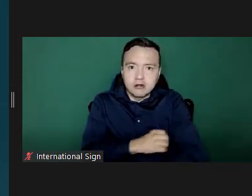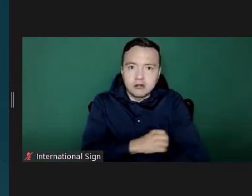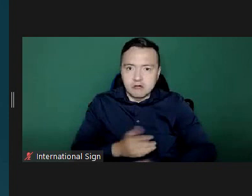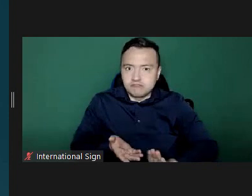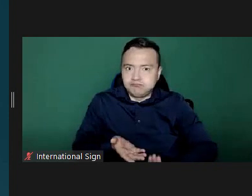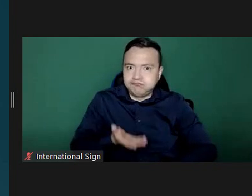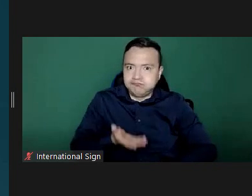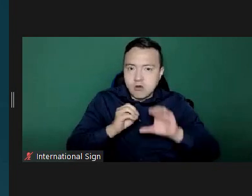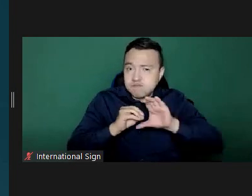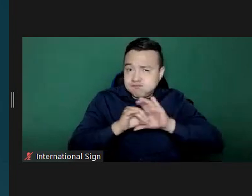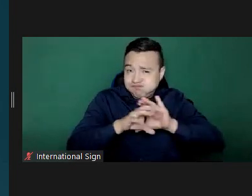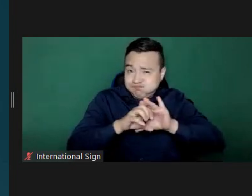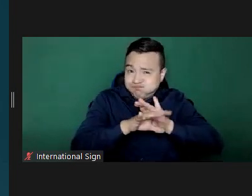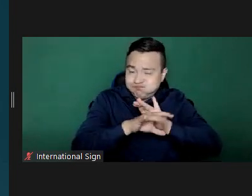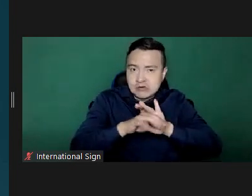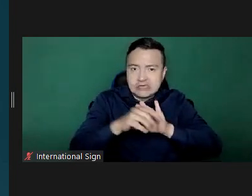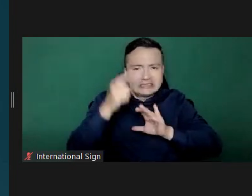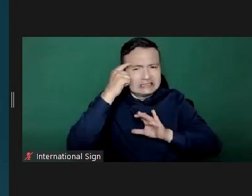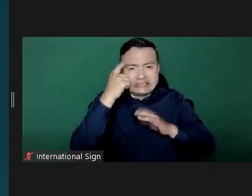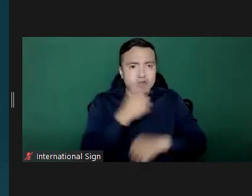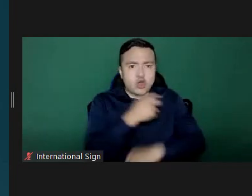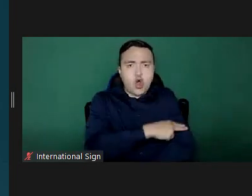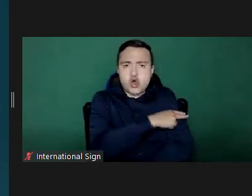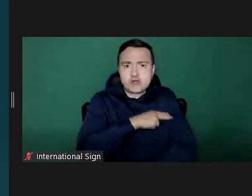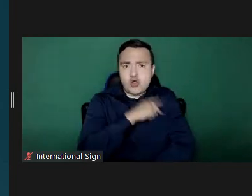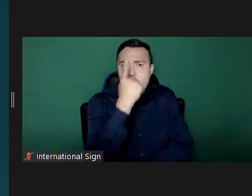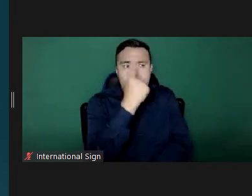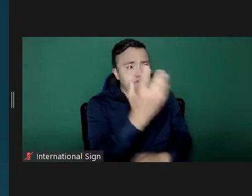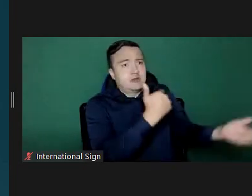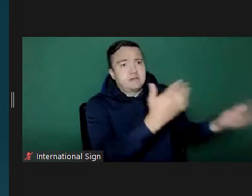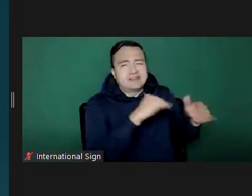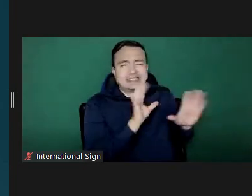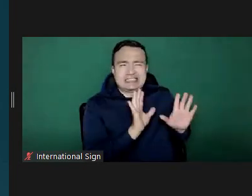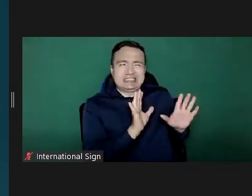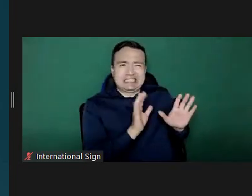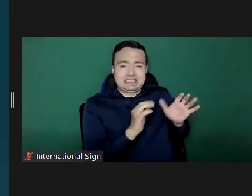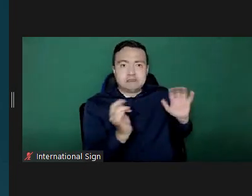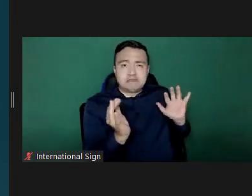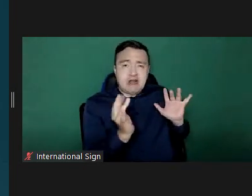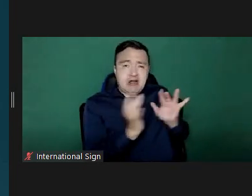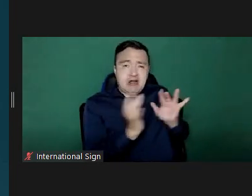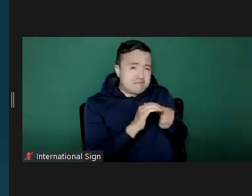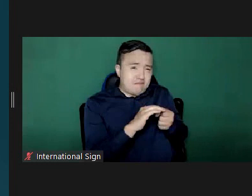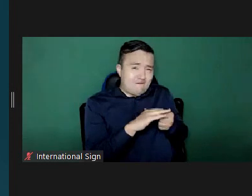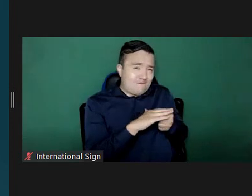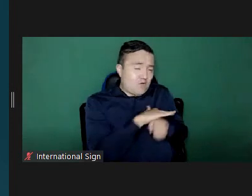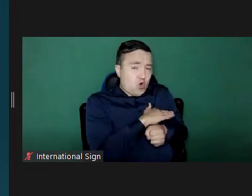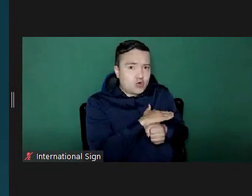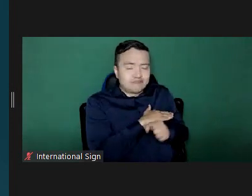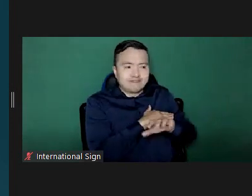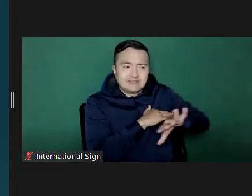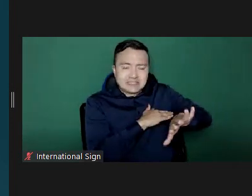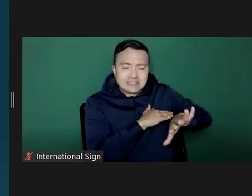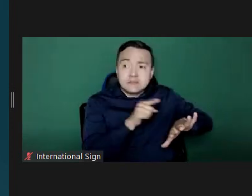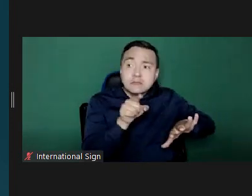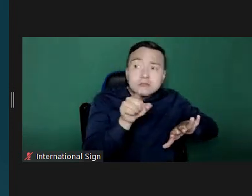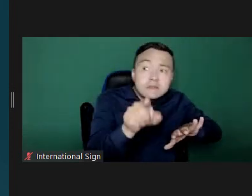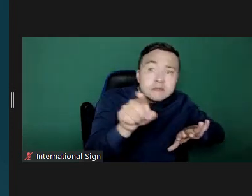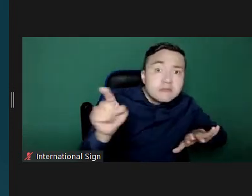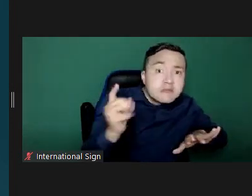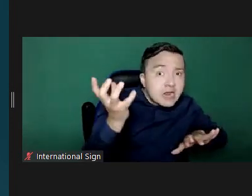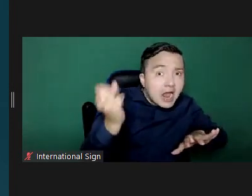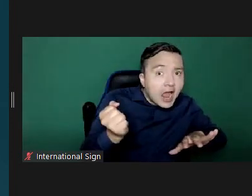trabajar con médicos privados, profesionales privados,